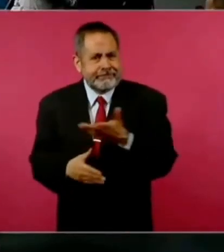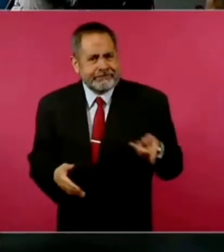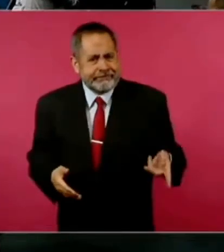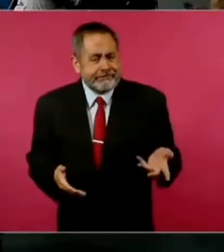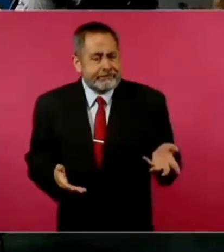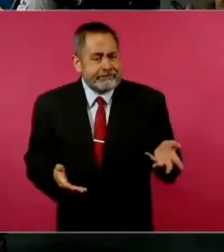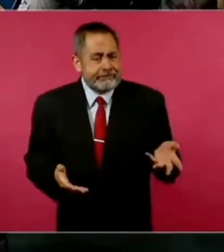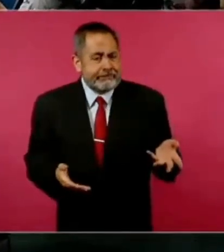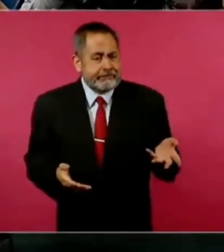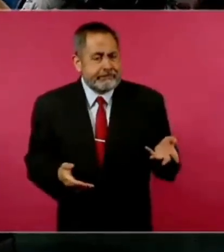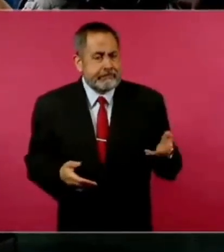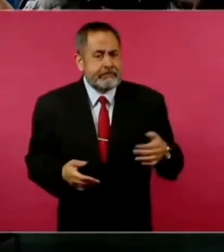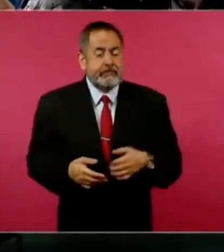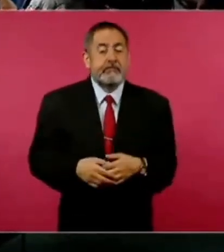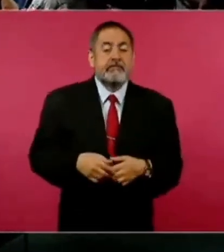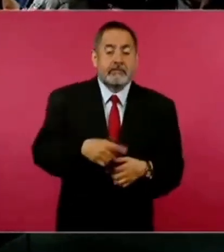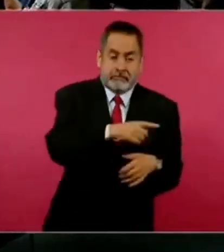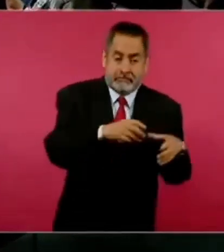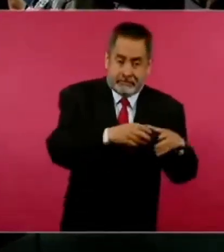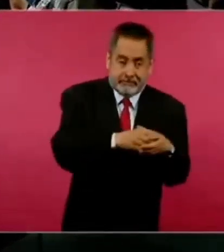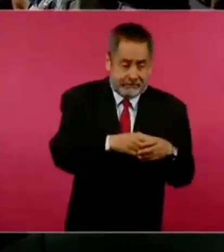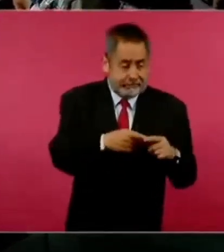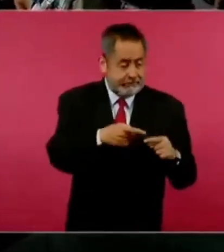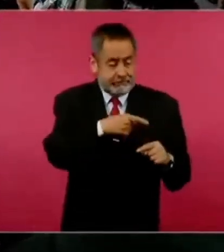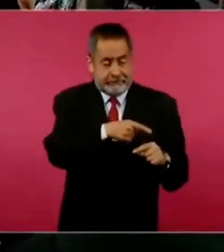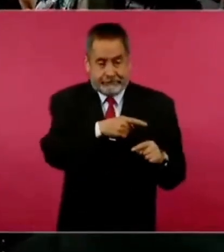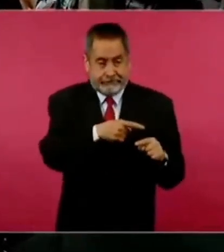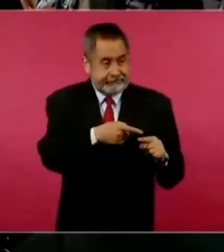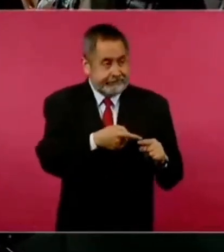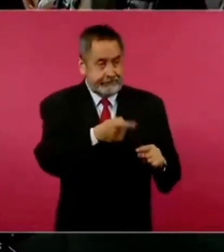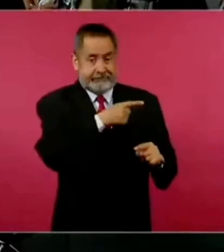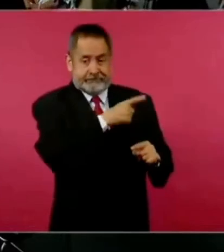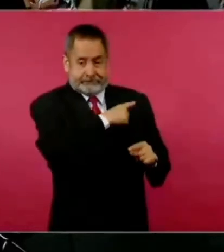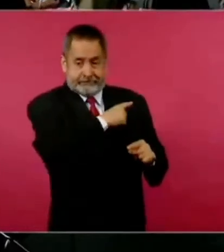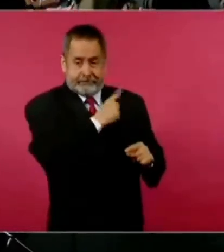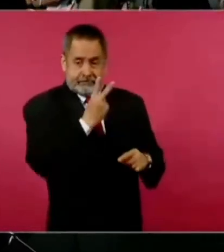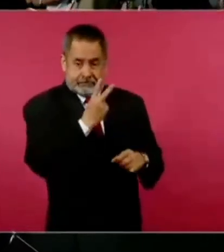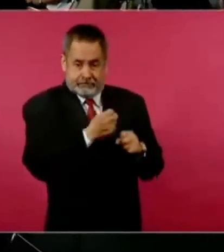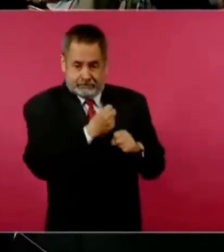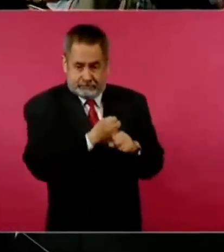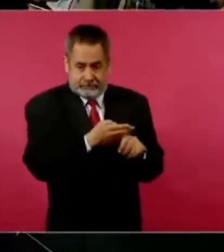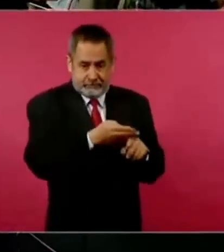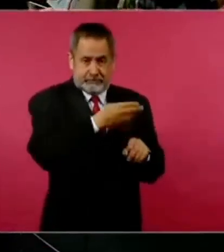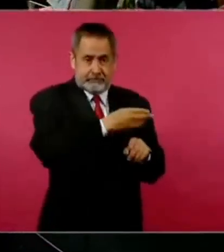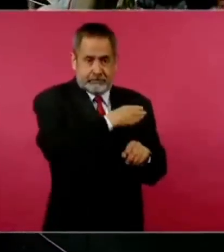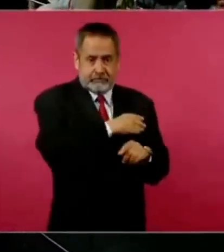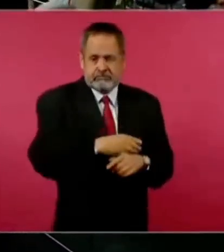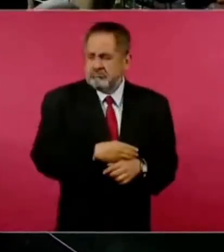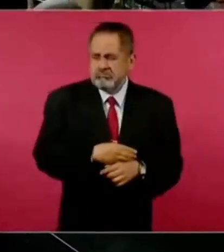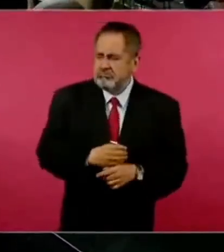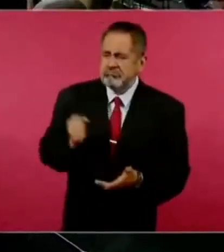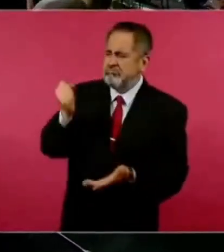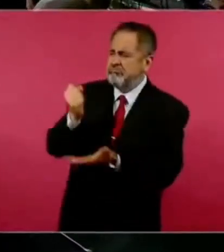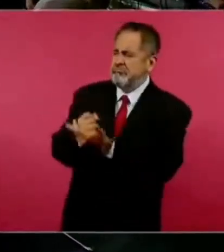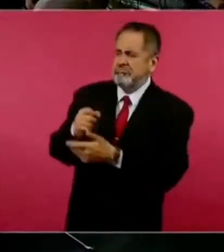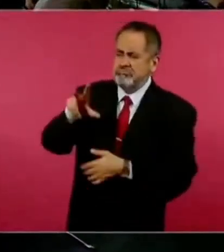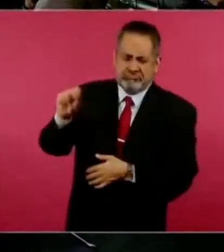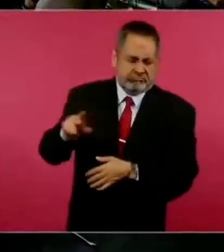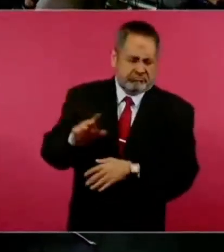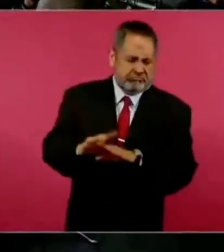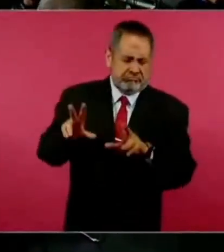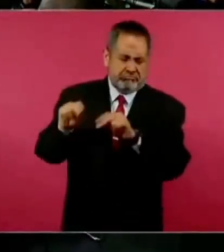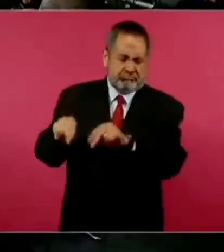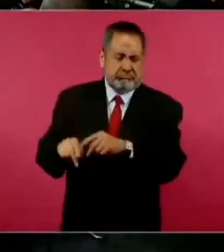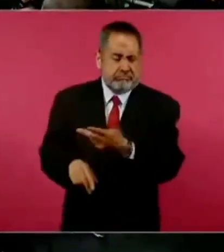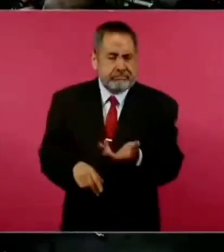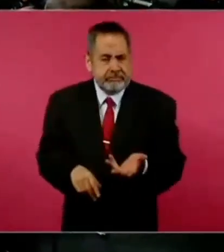que declaró hace 2 años que no iban a aprobar nada de nosotros,